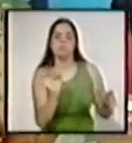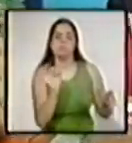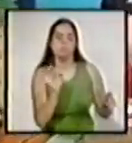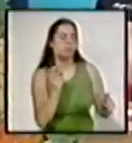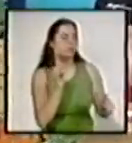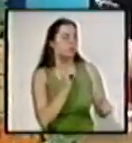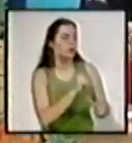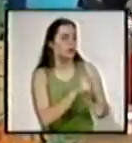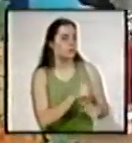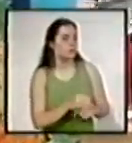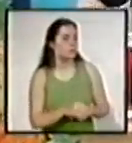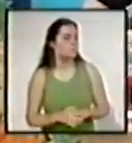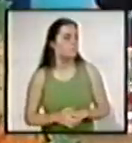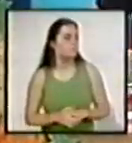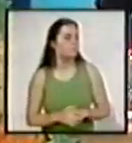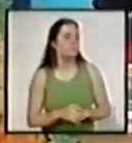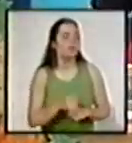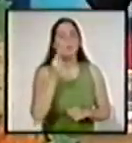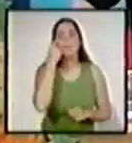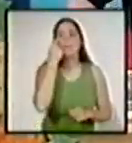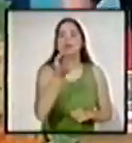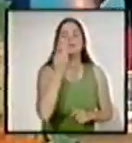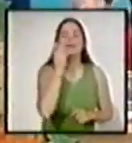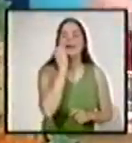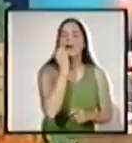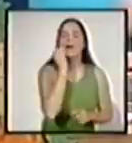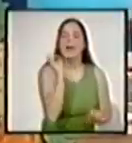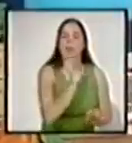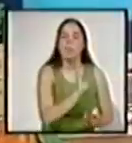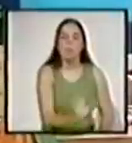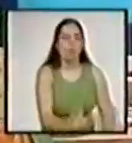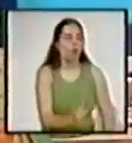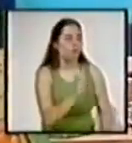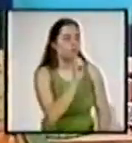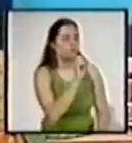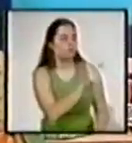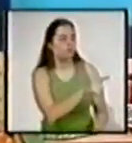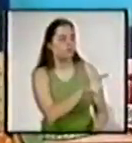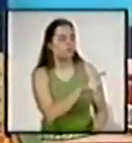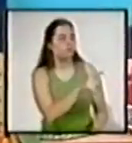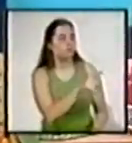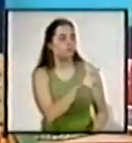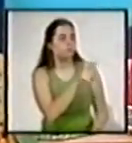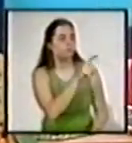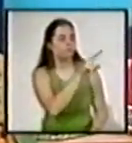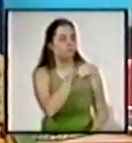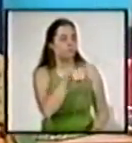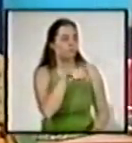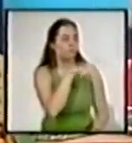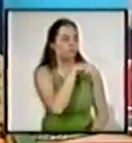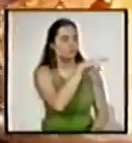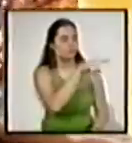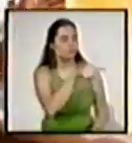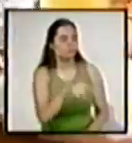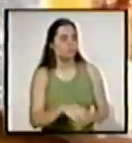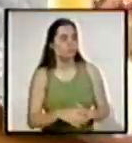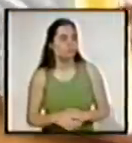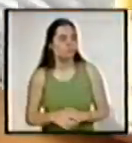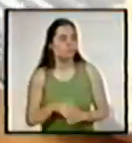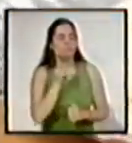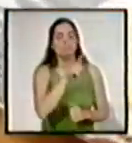esto. Miren, qué hermoso. Le vamos a colocar así el zabaglioni. ¡Ahí, upa!